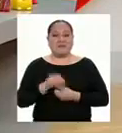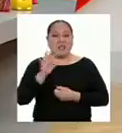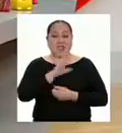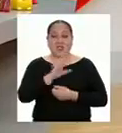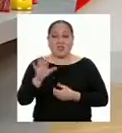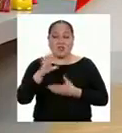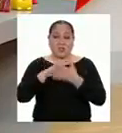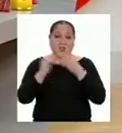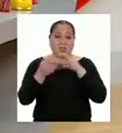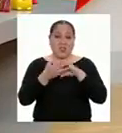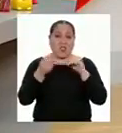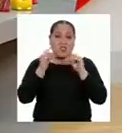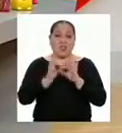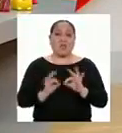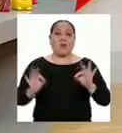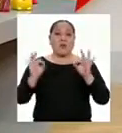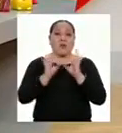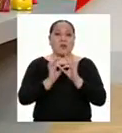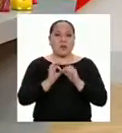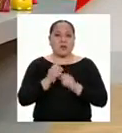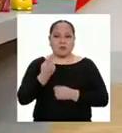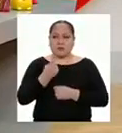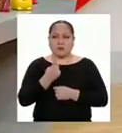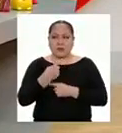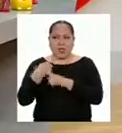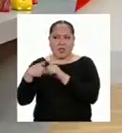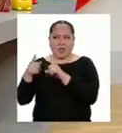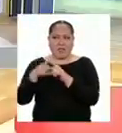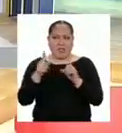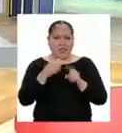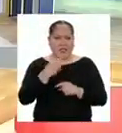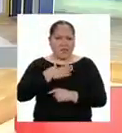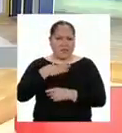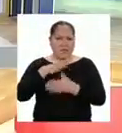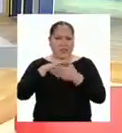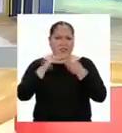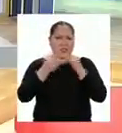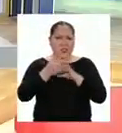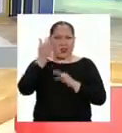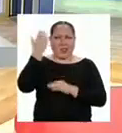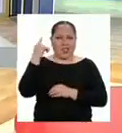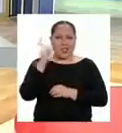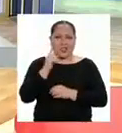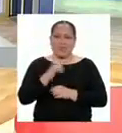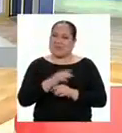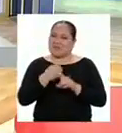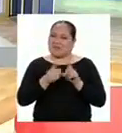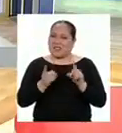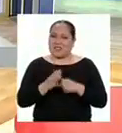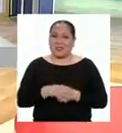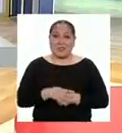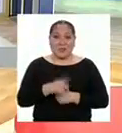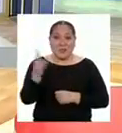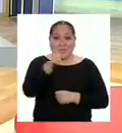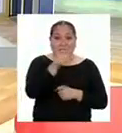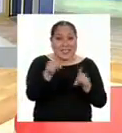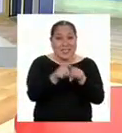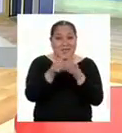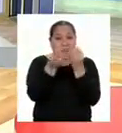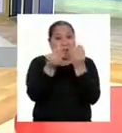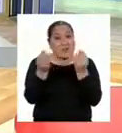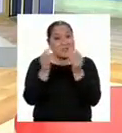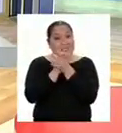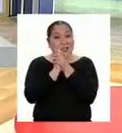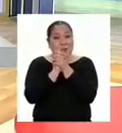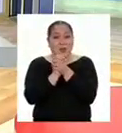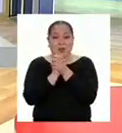historias son muy valiosas y no se diferencian mucho de mis historias de adolescencia. ¿Qué dicen ustedes? ¿También tienen muchos amigos?